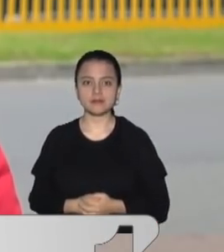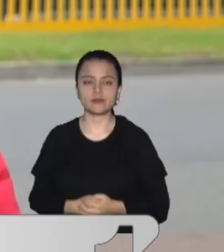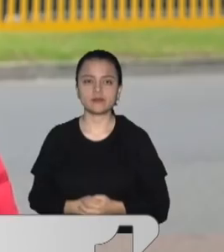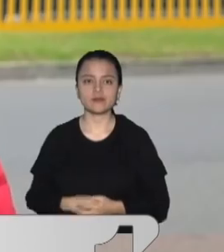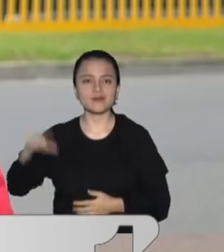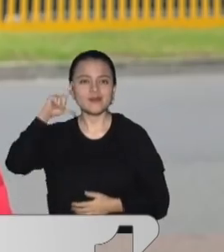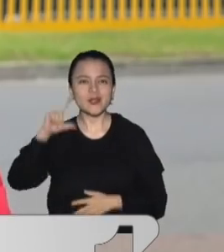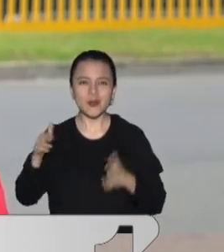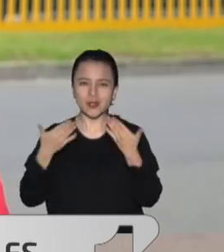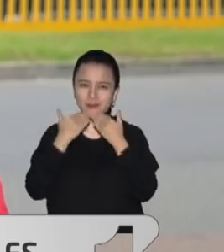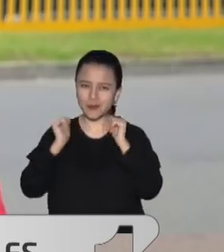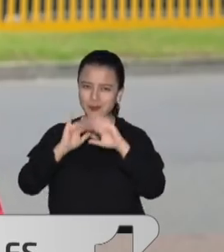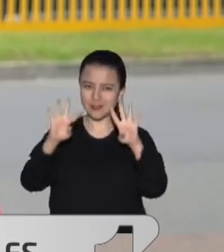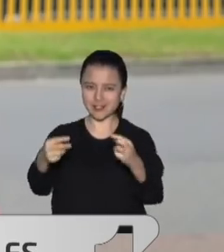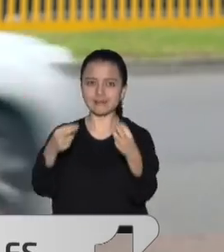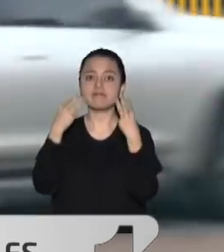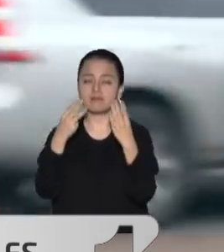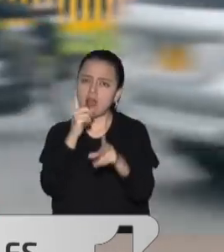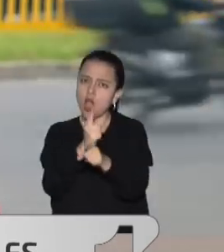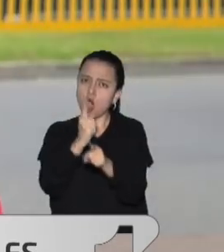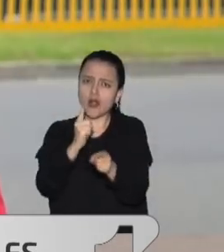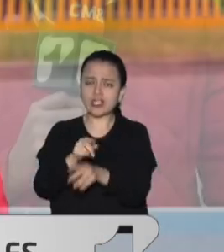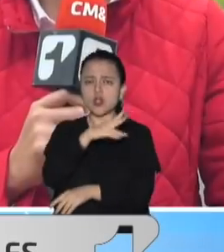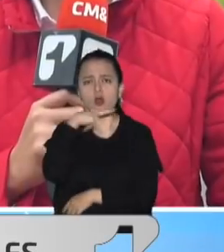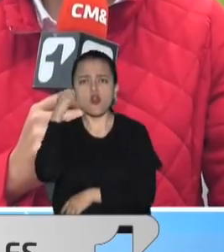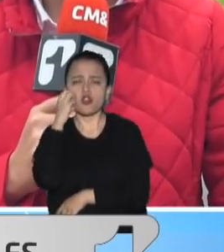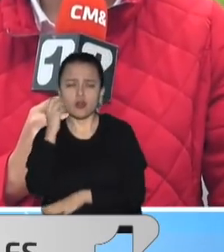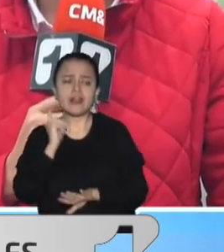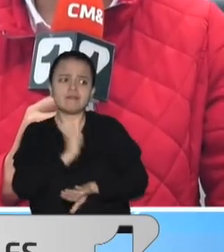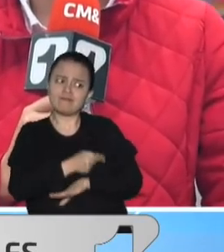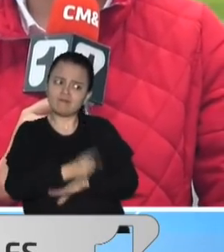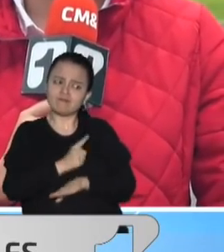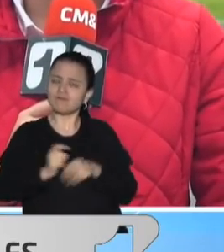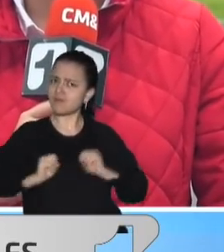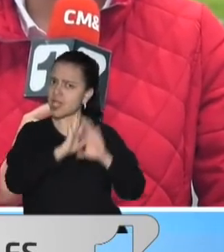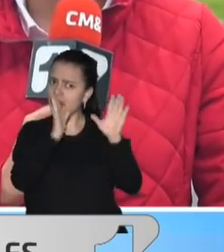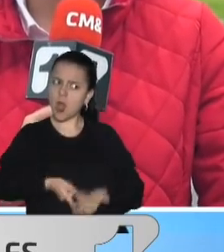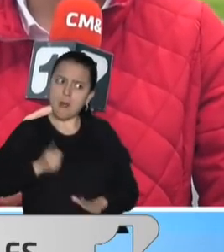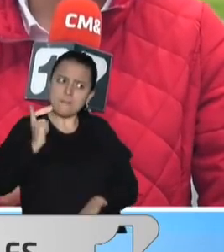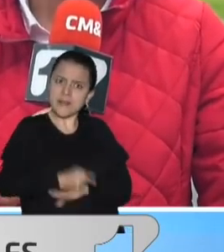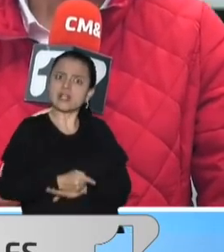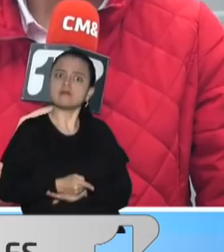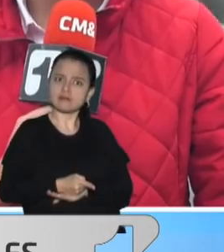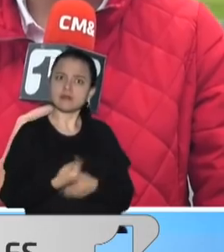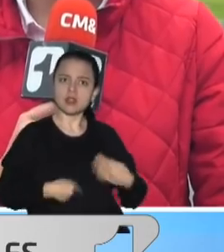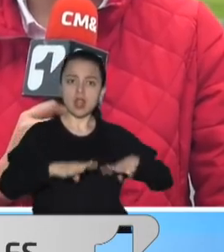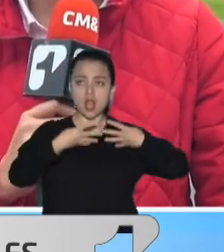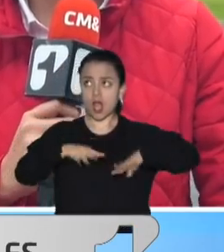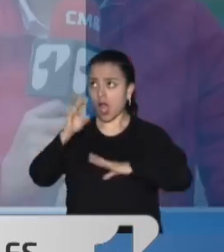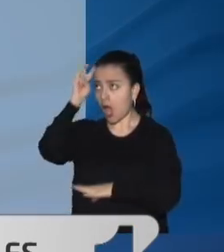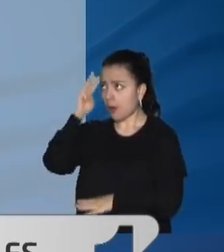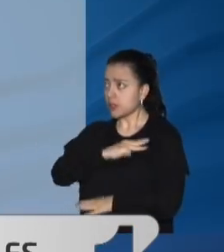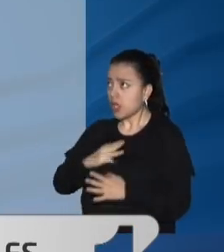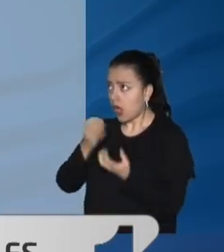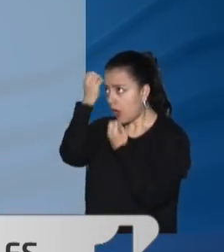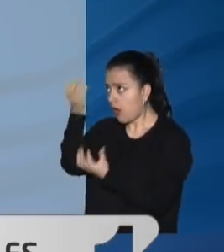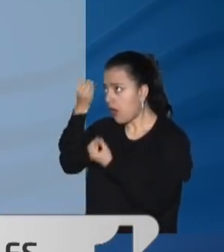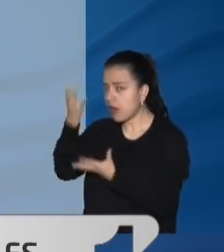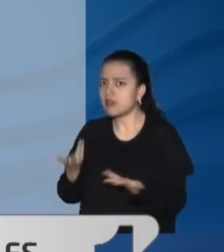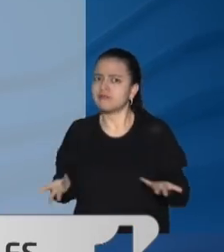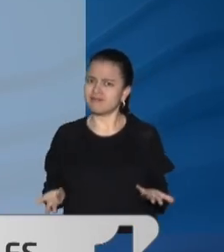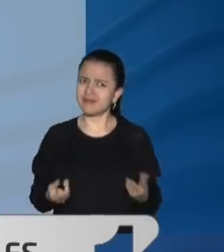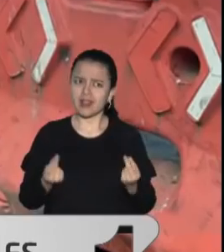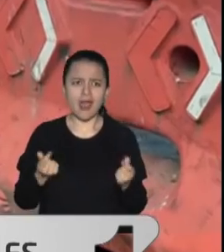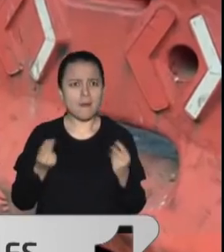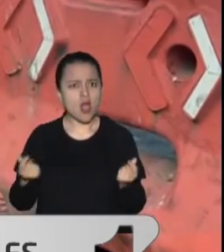Luisa, televidente, buenos días. Como usted lo dijo, el presidente Duque fue claro con la fuerza pública. Le ordenó que limitara todas las